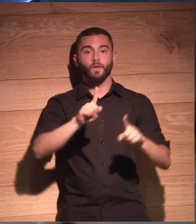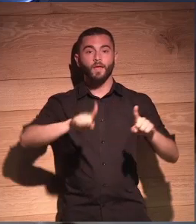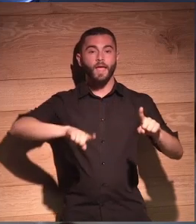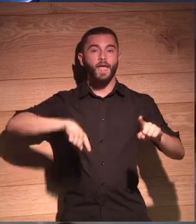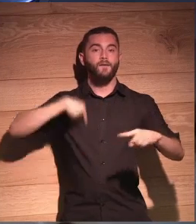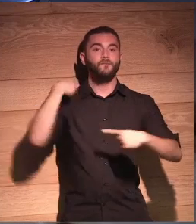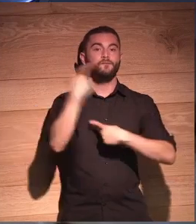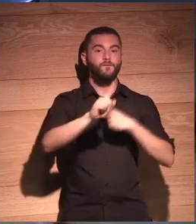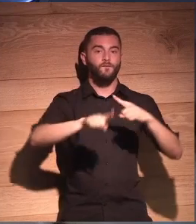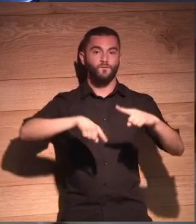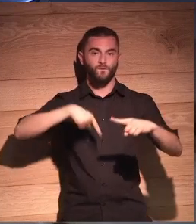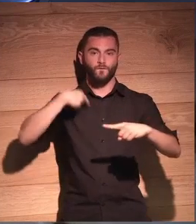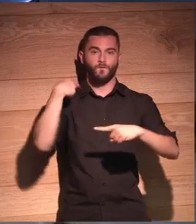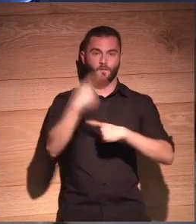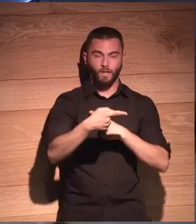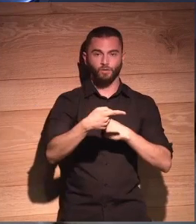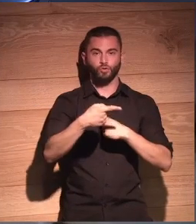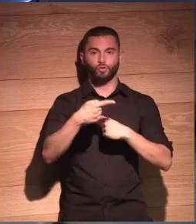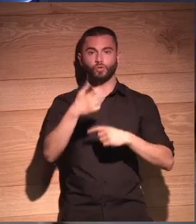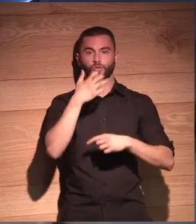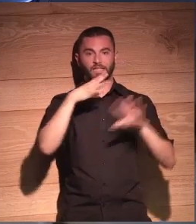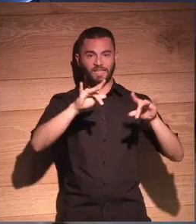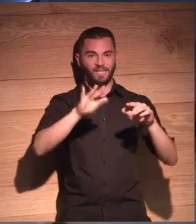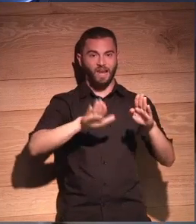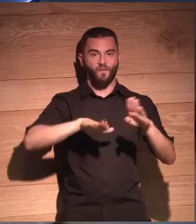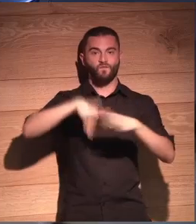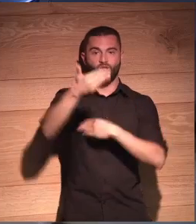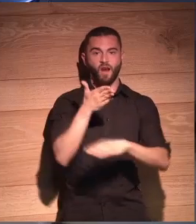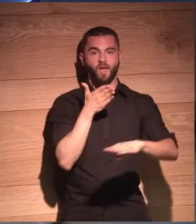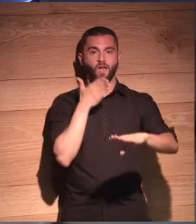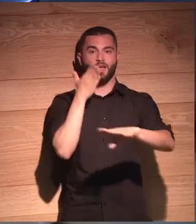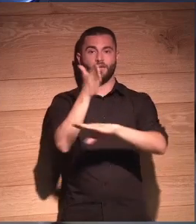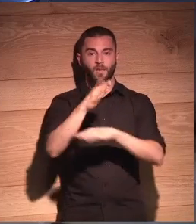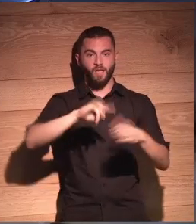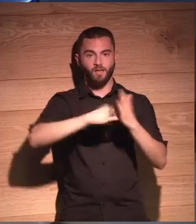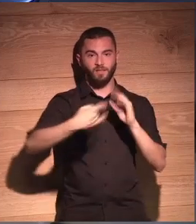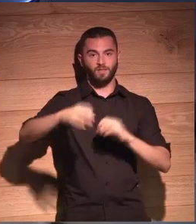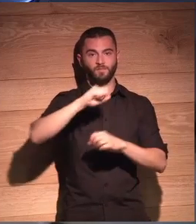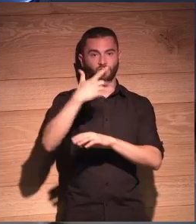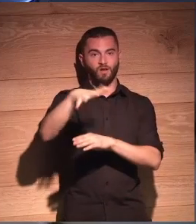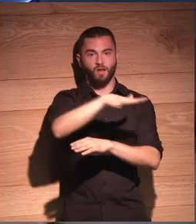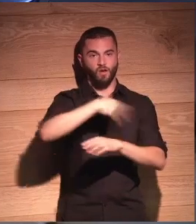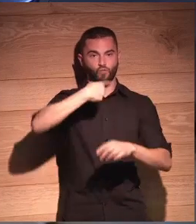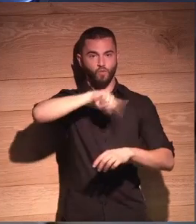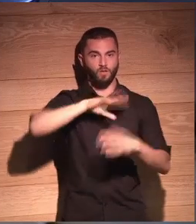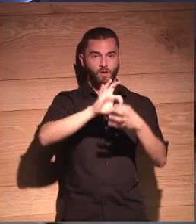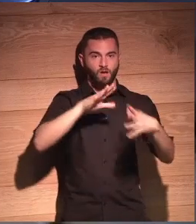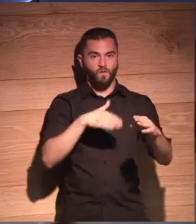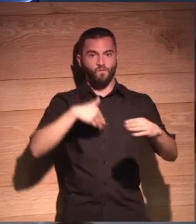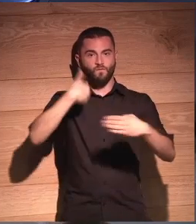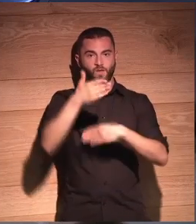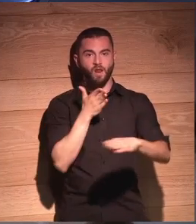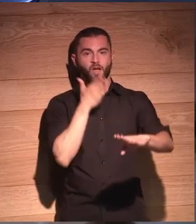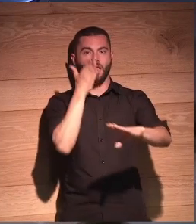efectos del hecho de salir de nuestro ecosistema e